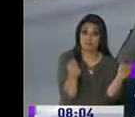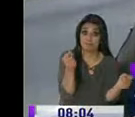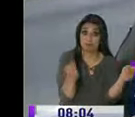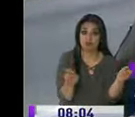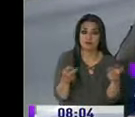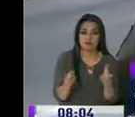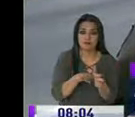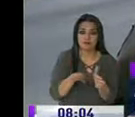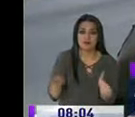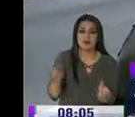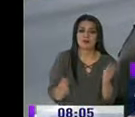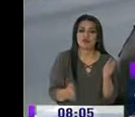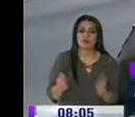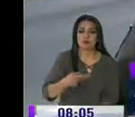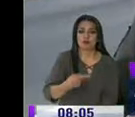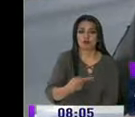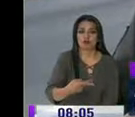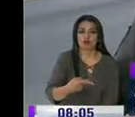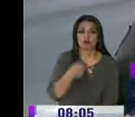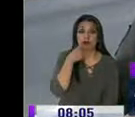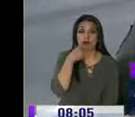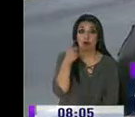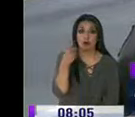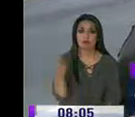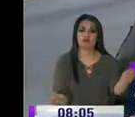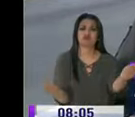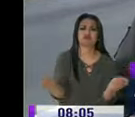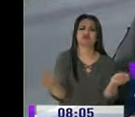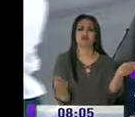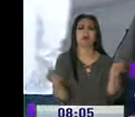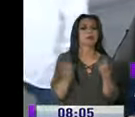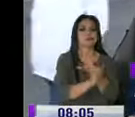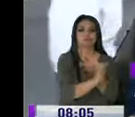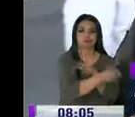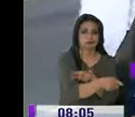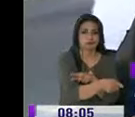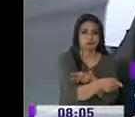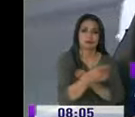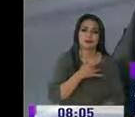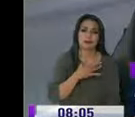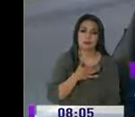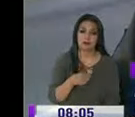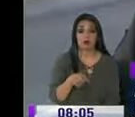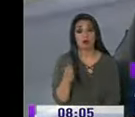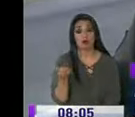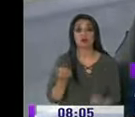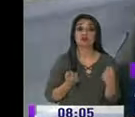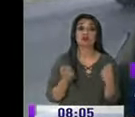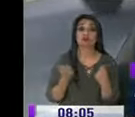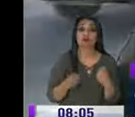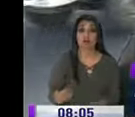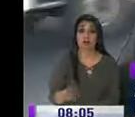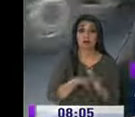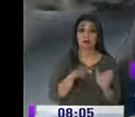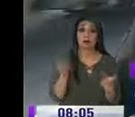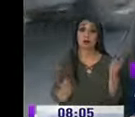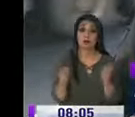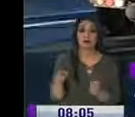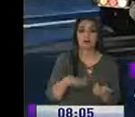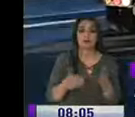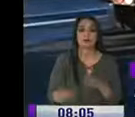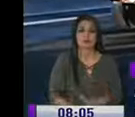furgón. El conductor del vehículo tipo furgón abandonado el lugar. Y lamentablemente el fallecimiento del señor conductor del vehículo tipo